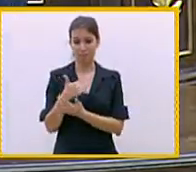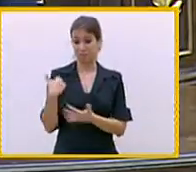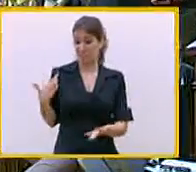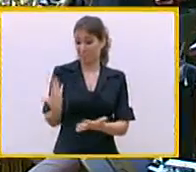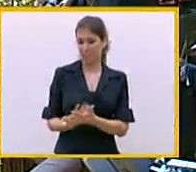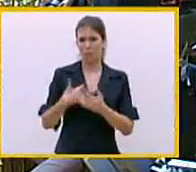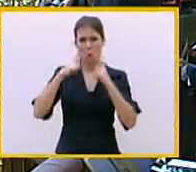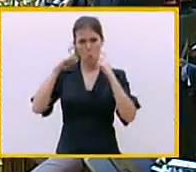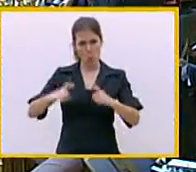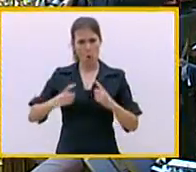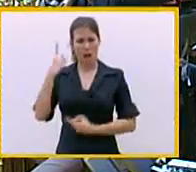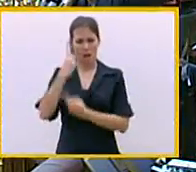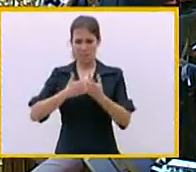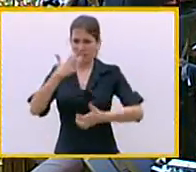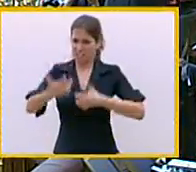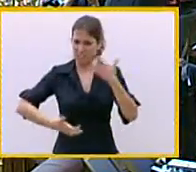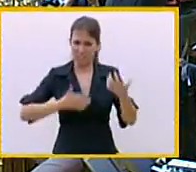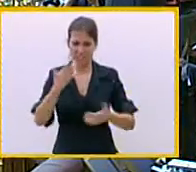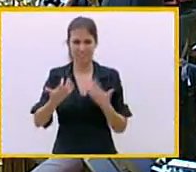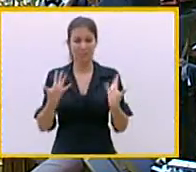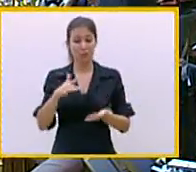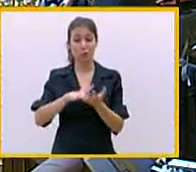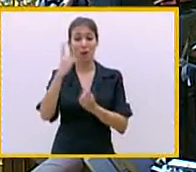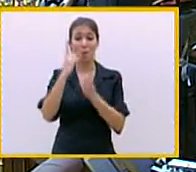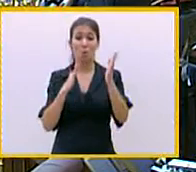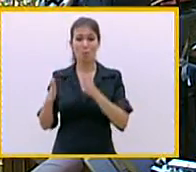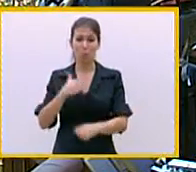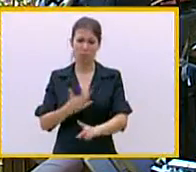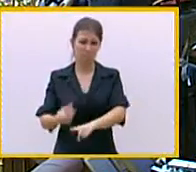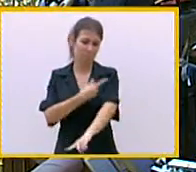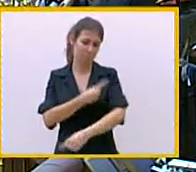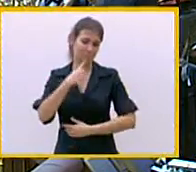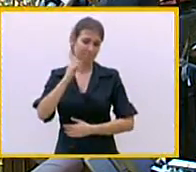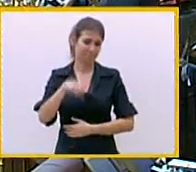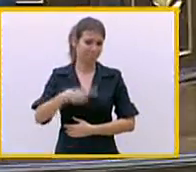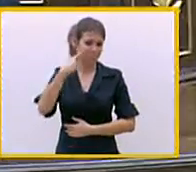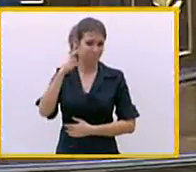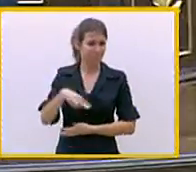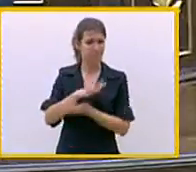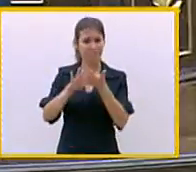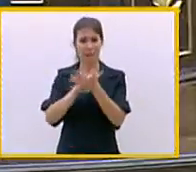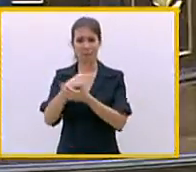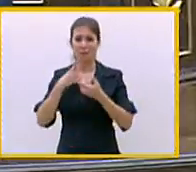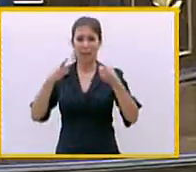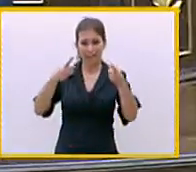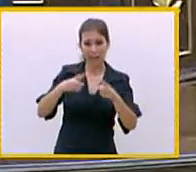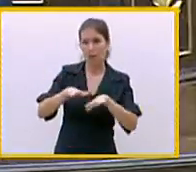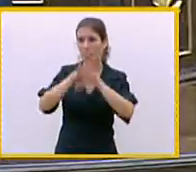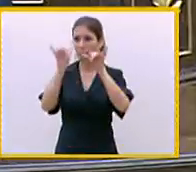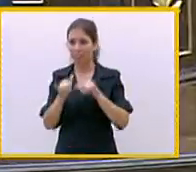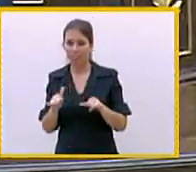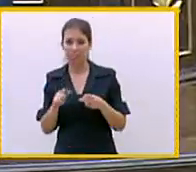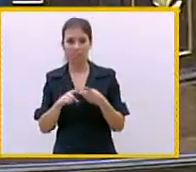a veces acalorados, seguramente en algún momento exagerados. Hemos debatido sobre la guerra y la paz, sobre